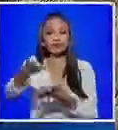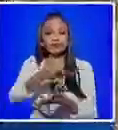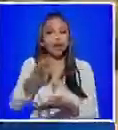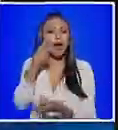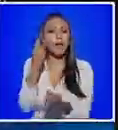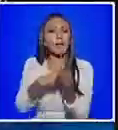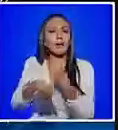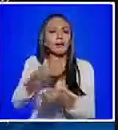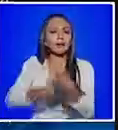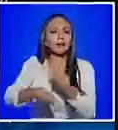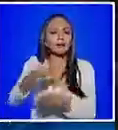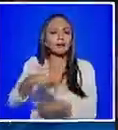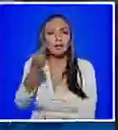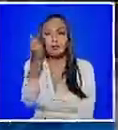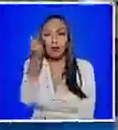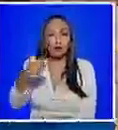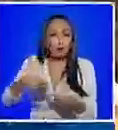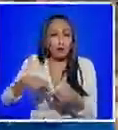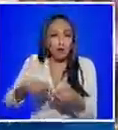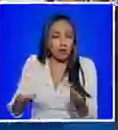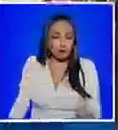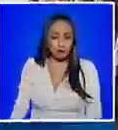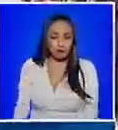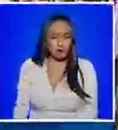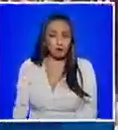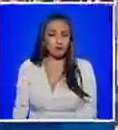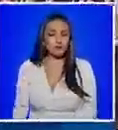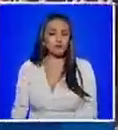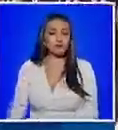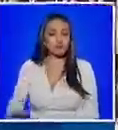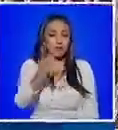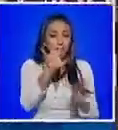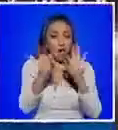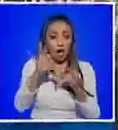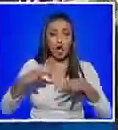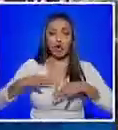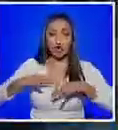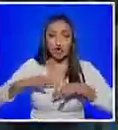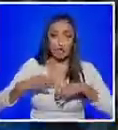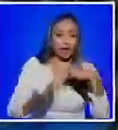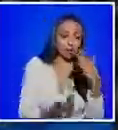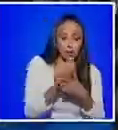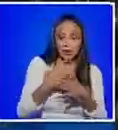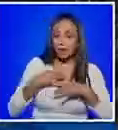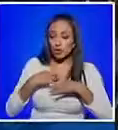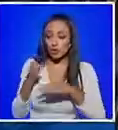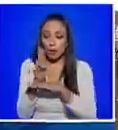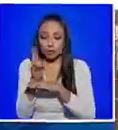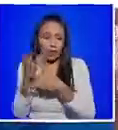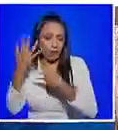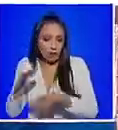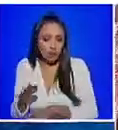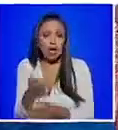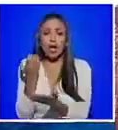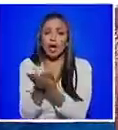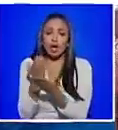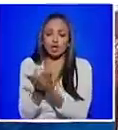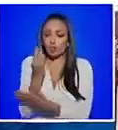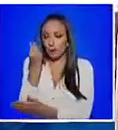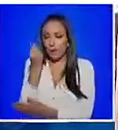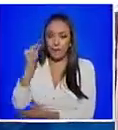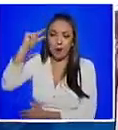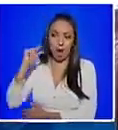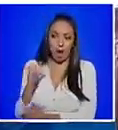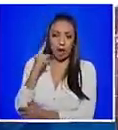estos tiempos en el que el dinero no alcanza. Se puede encontrar de todo, ropa nueva, ropa usada. Vemos lo más económico para que la gente